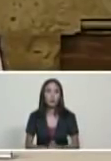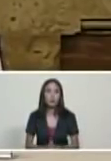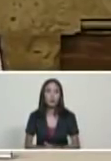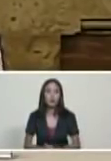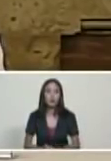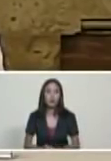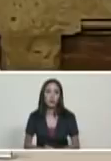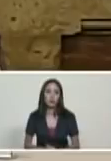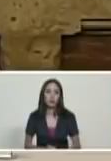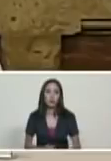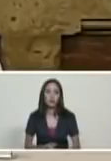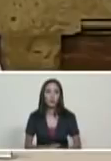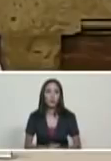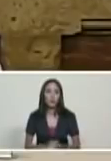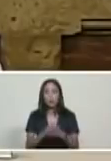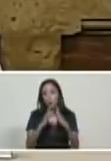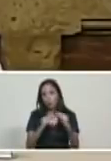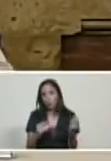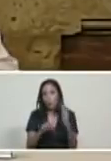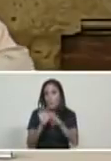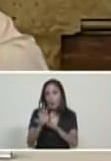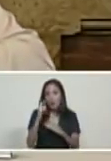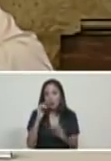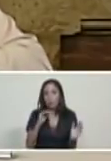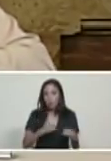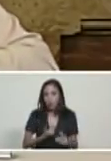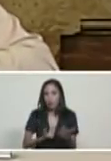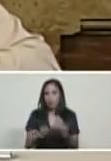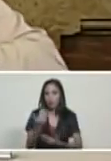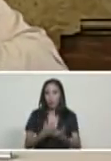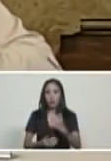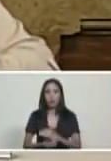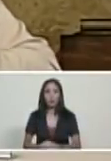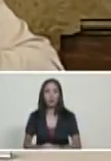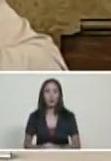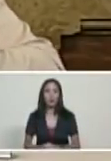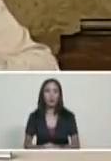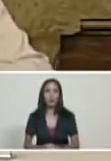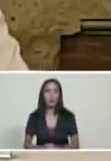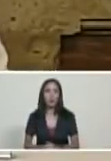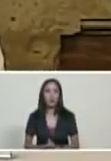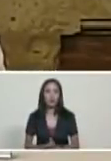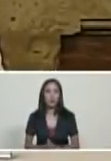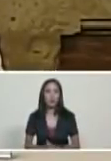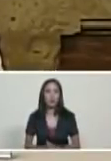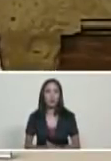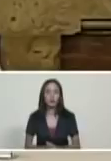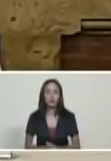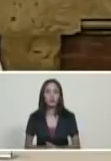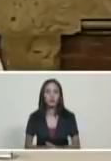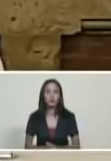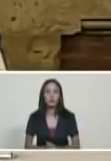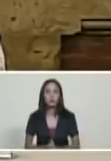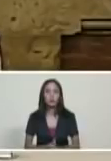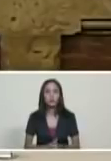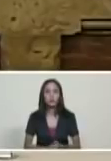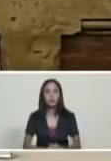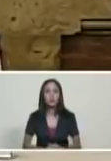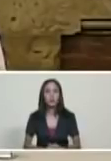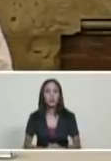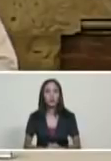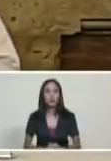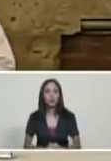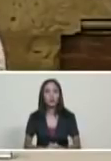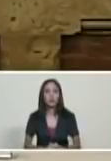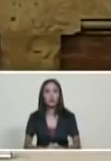en las riquezas naturales del país. Es uno de los usos iniciales, porque el Petro está naciendo. El Petro es